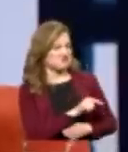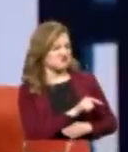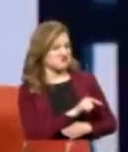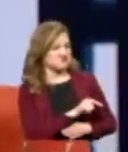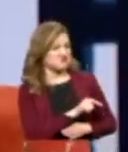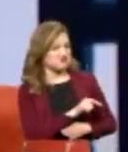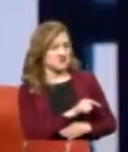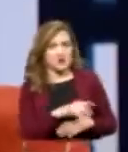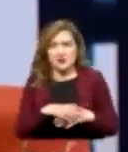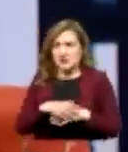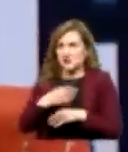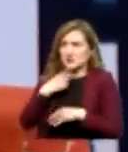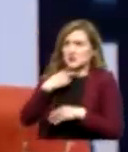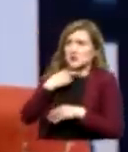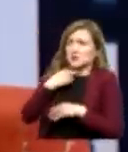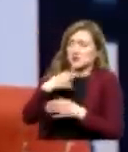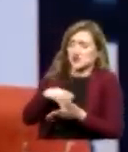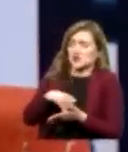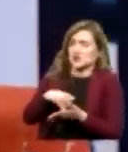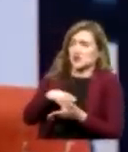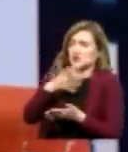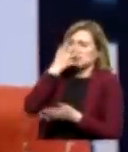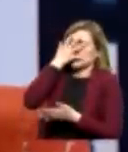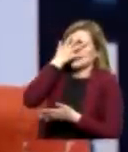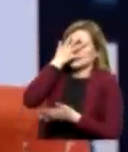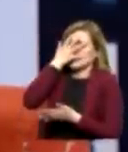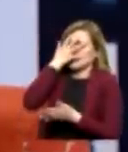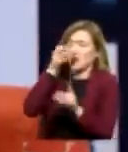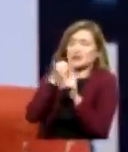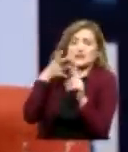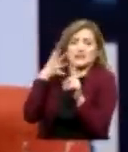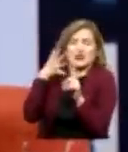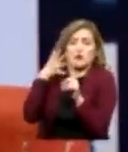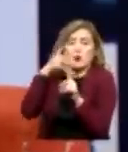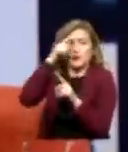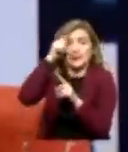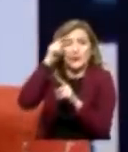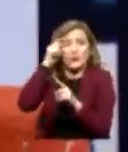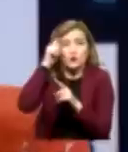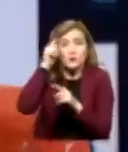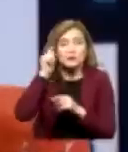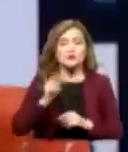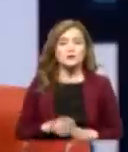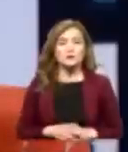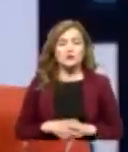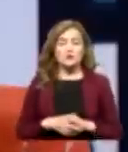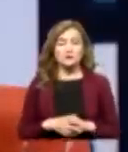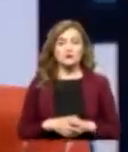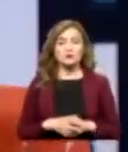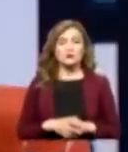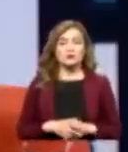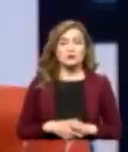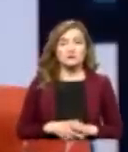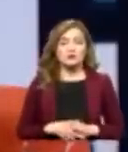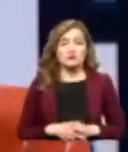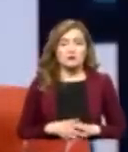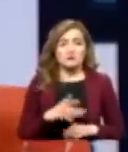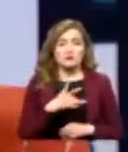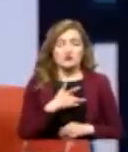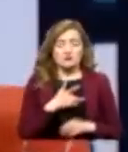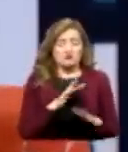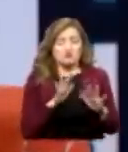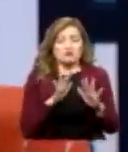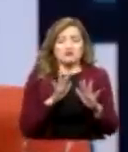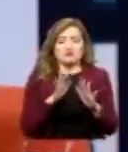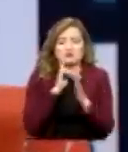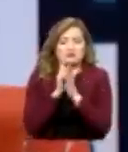intimidada, te da vergüenza, estás en un estado de shock. Y lo único que quieres es arrepentirte. Decir,